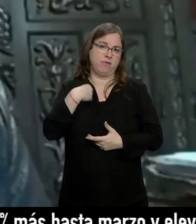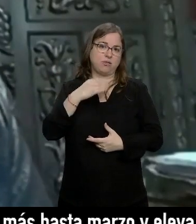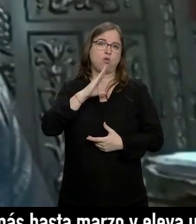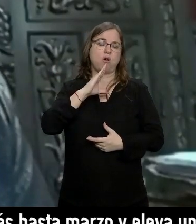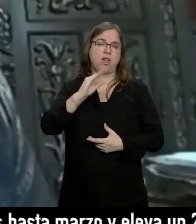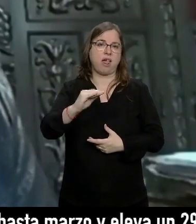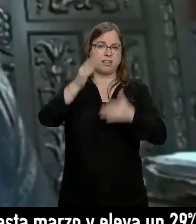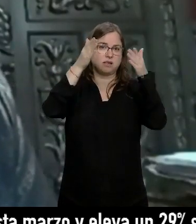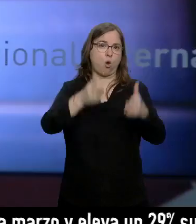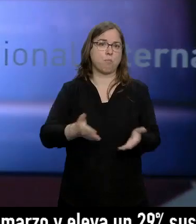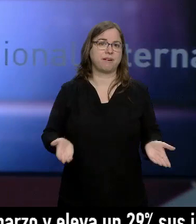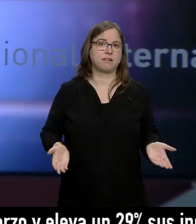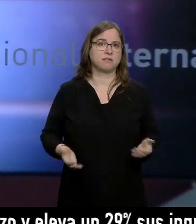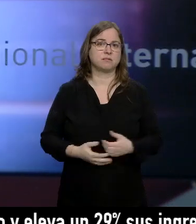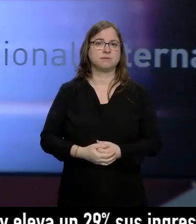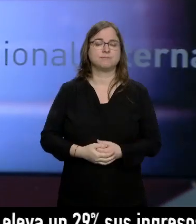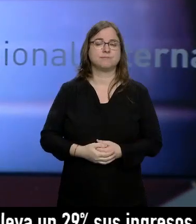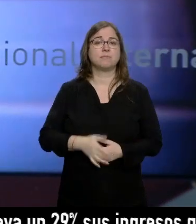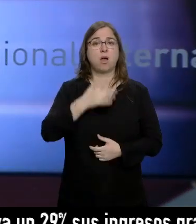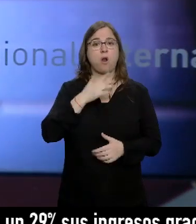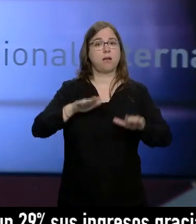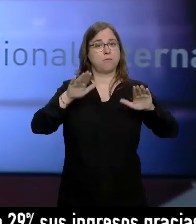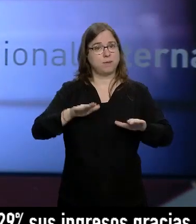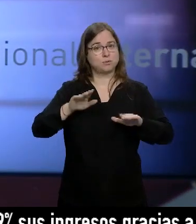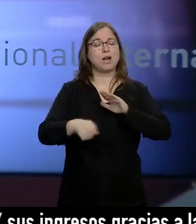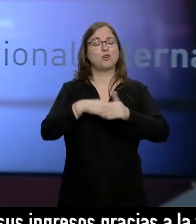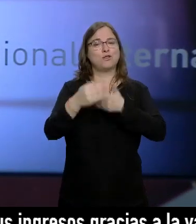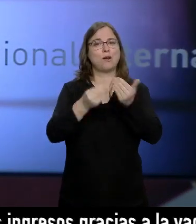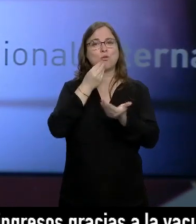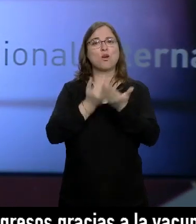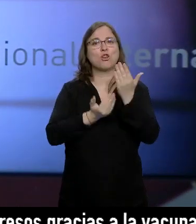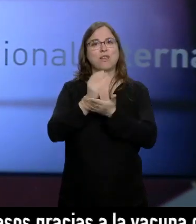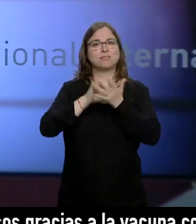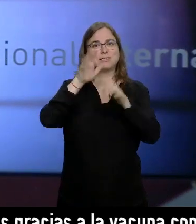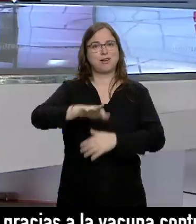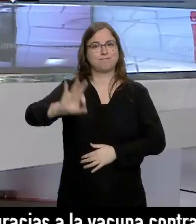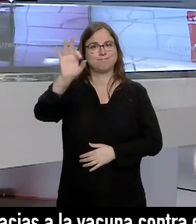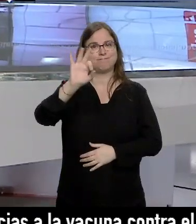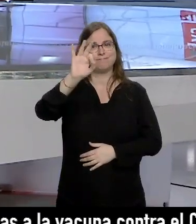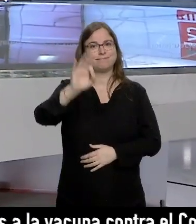Edades del Hombre. Una pausa y seguimos aquí en Buenos Días Castilla y León. Hasta ahora.